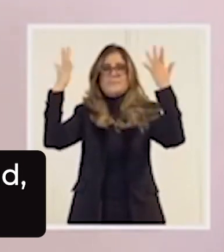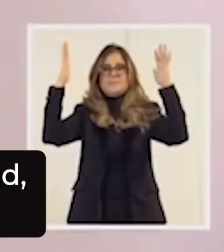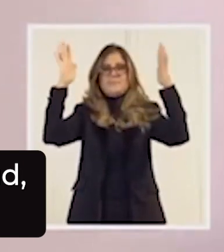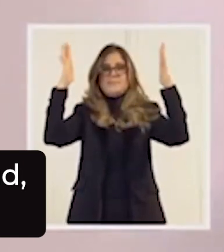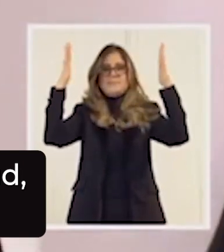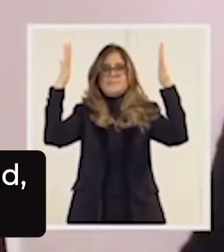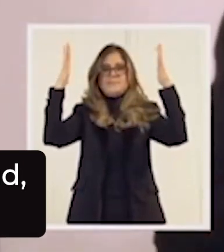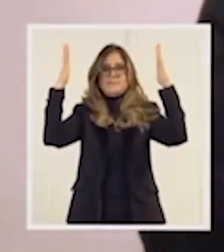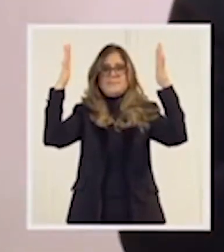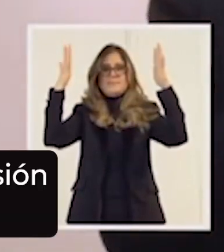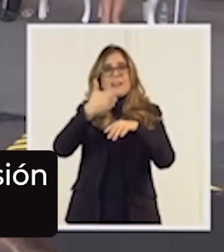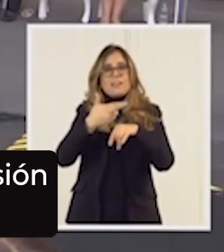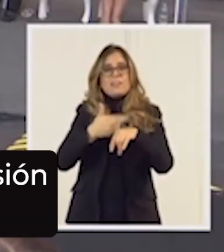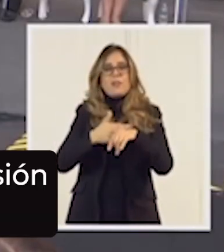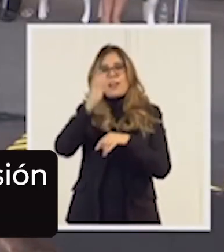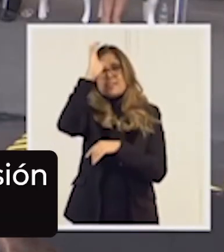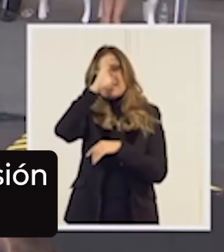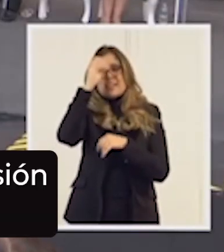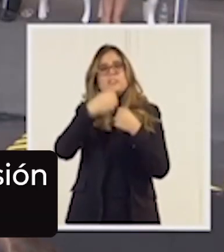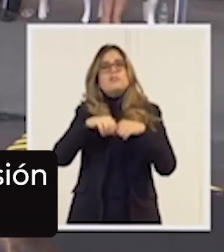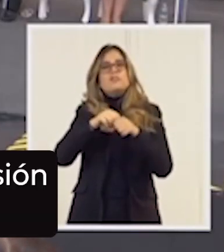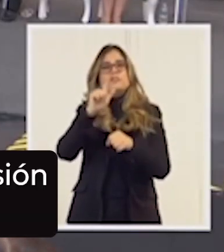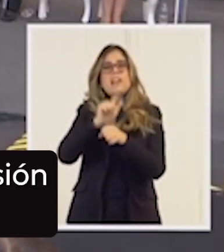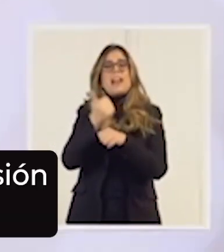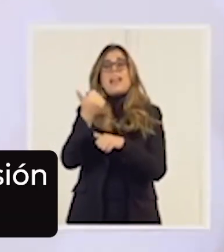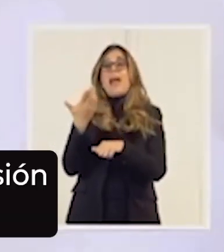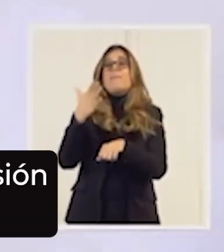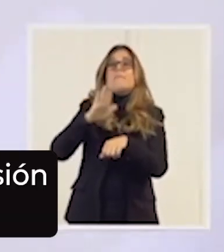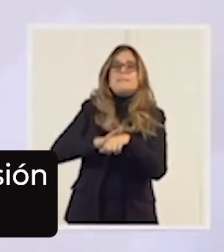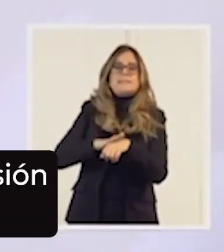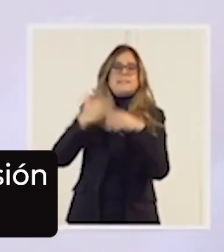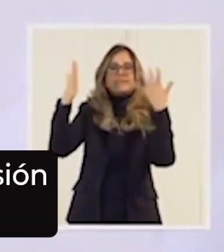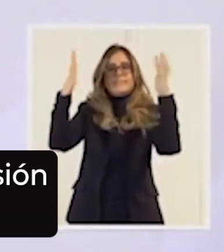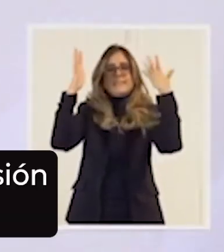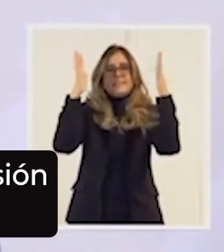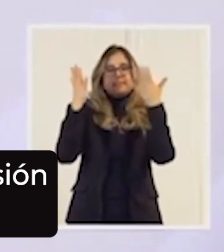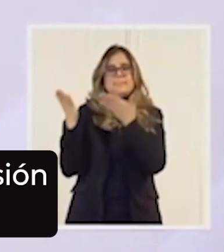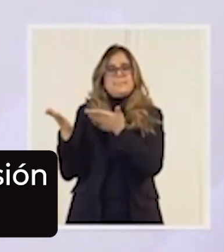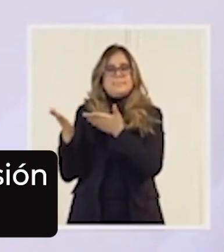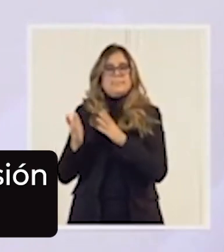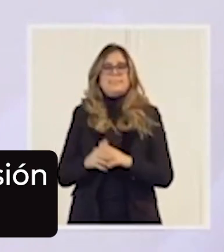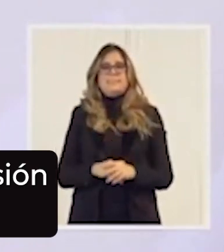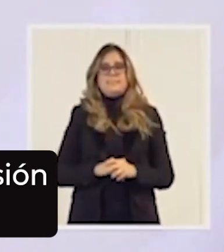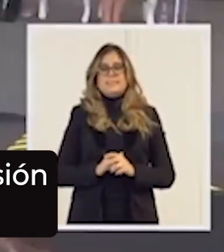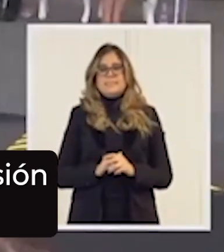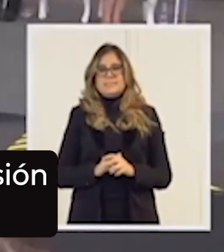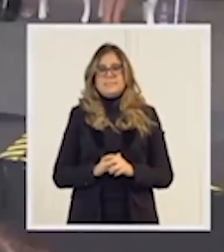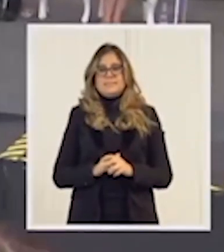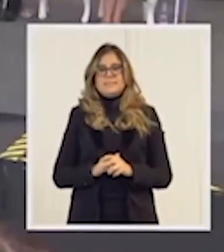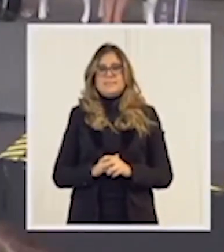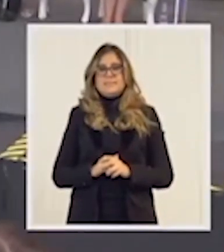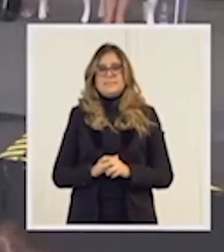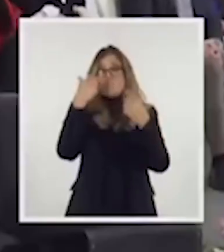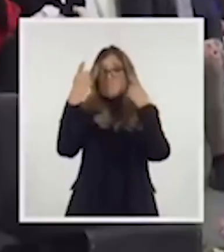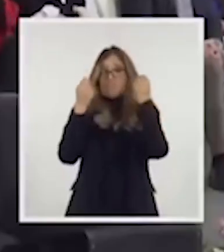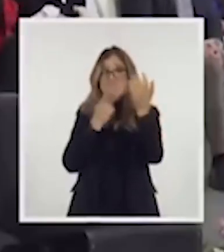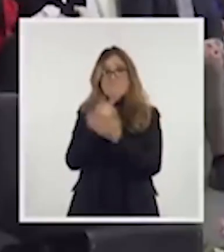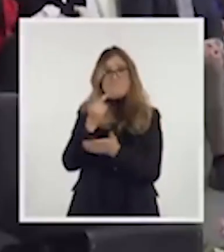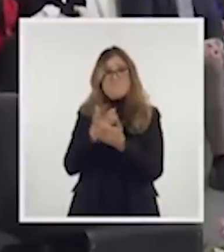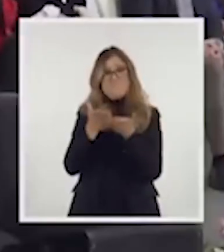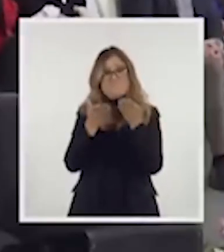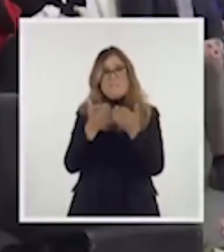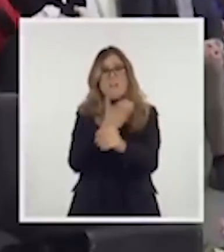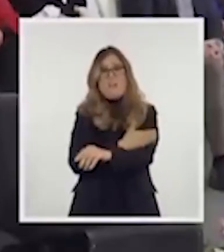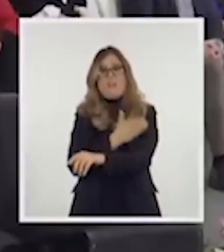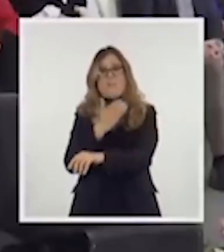y Ambientales. Y Luisa Gabriela Ávila Cortés, directora de la División de Ciencias Sociales y Administrativas. En